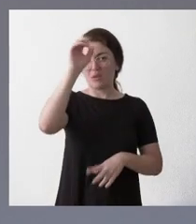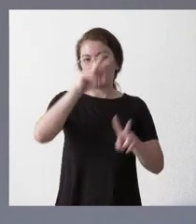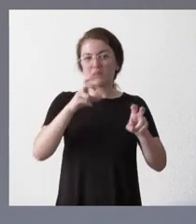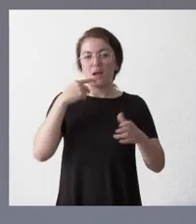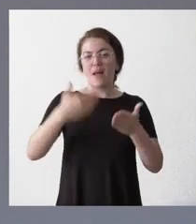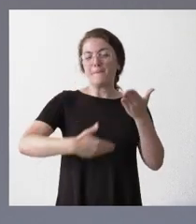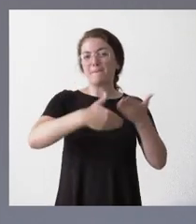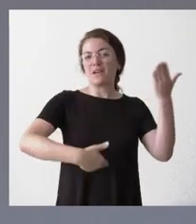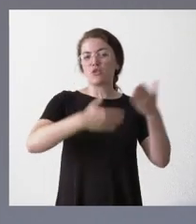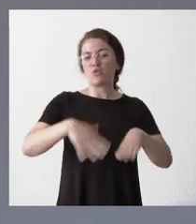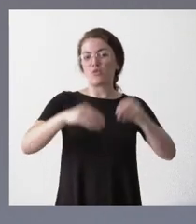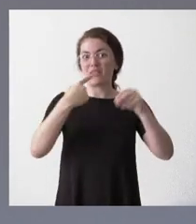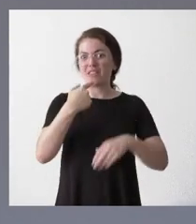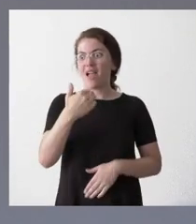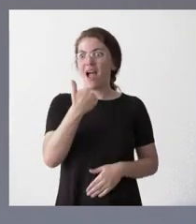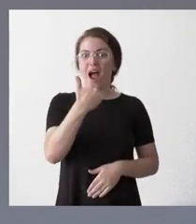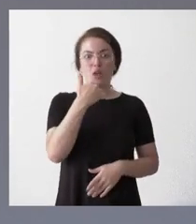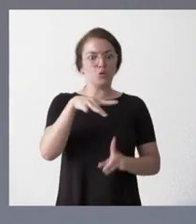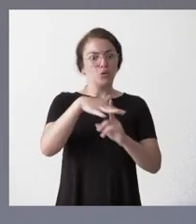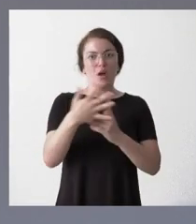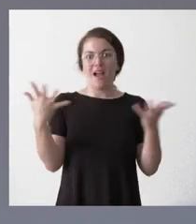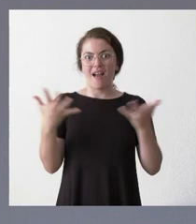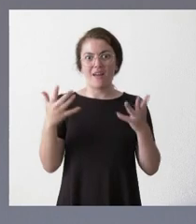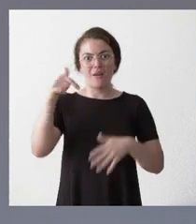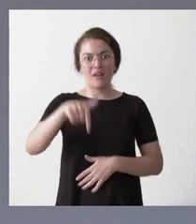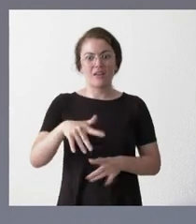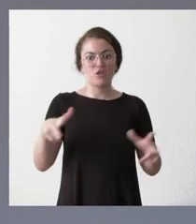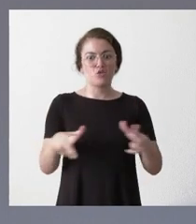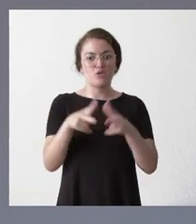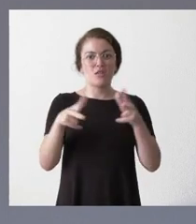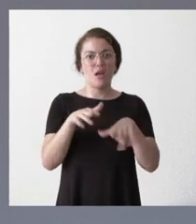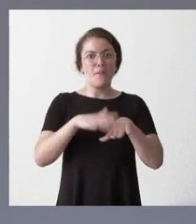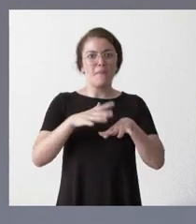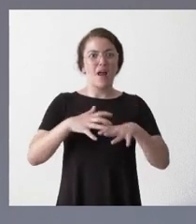muy grave está pasando en nuestra sociedad para que el nivel de agresividad